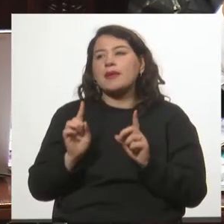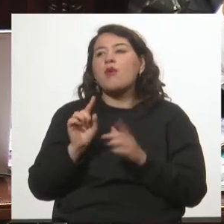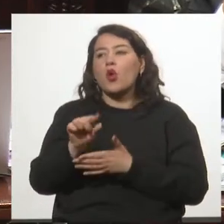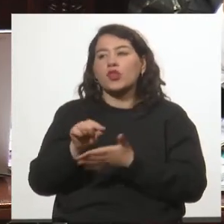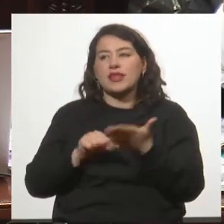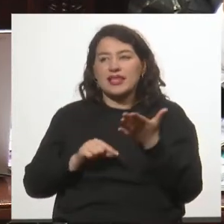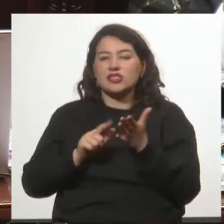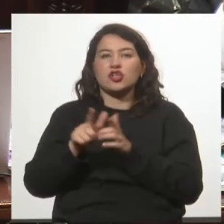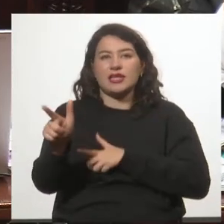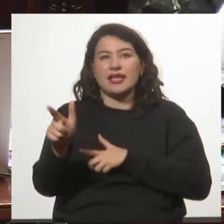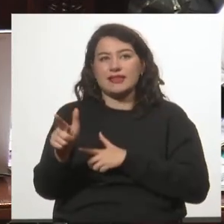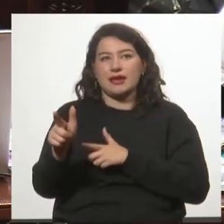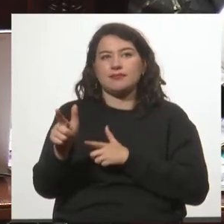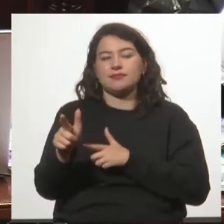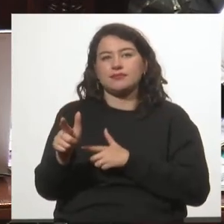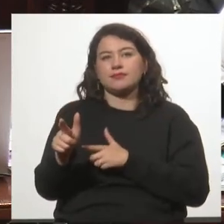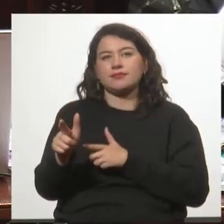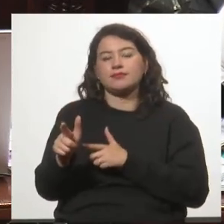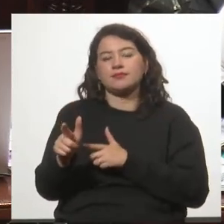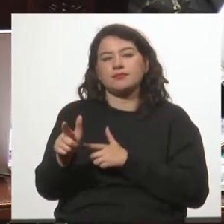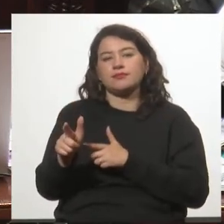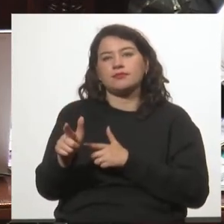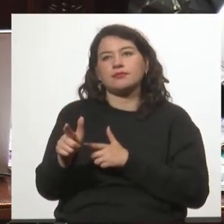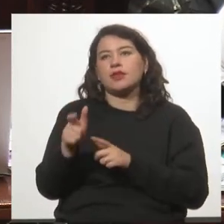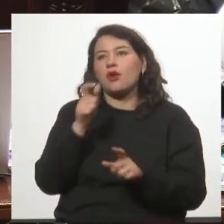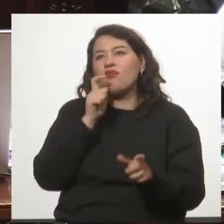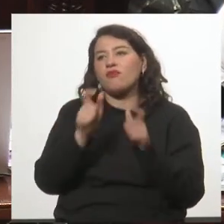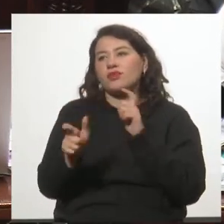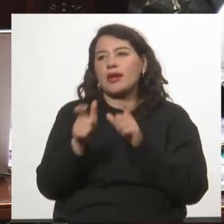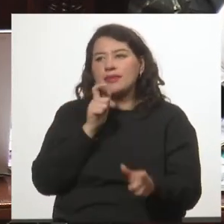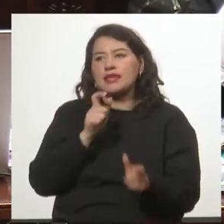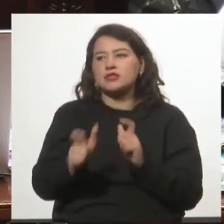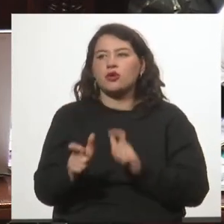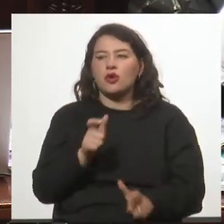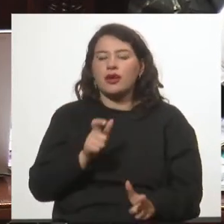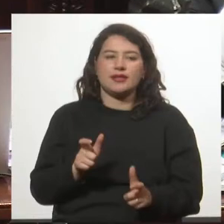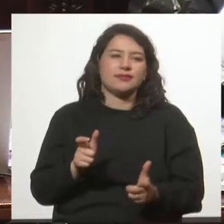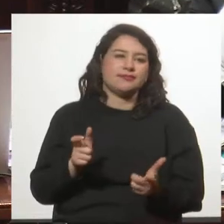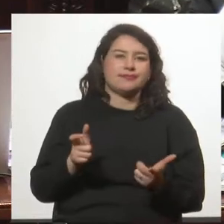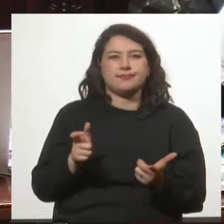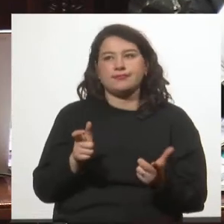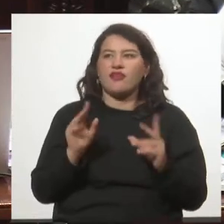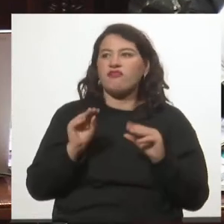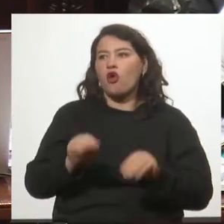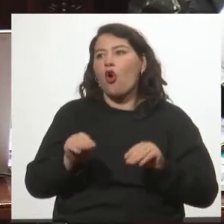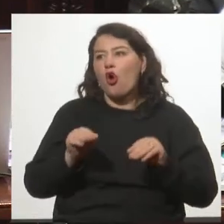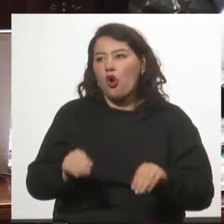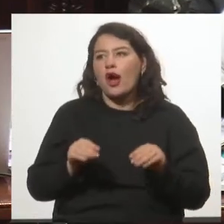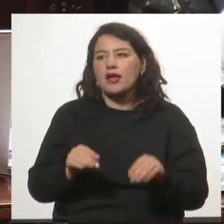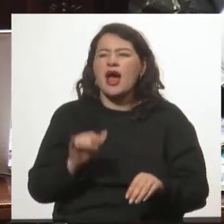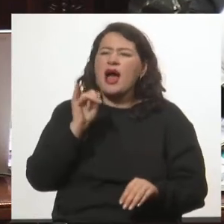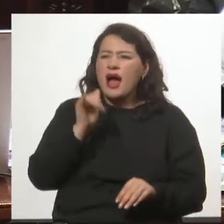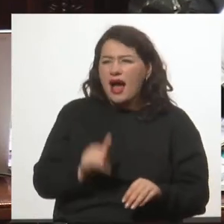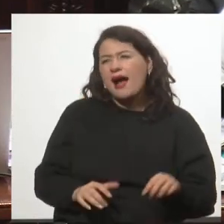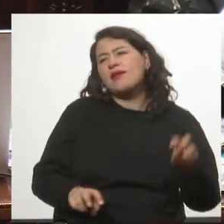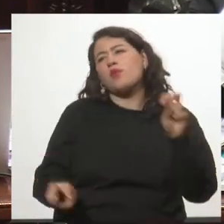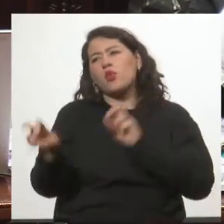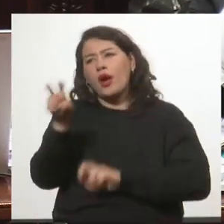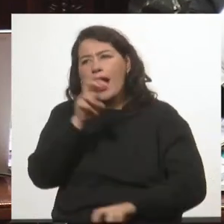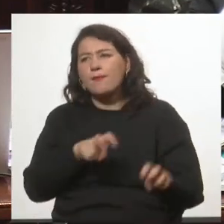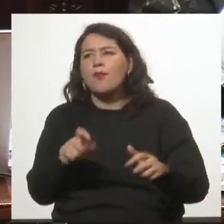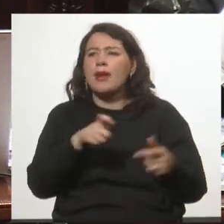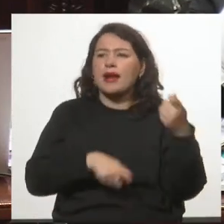directa con fundamentación es muchas veces vagas como que se habían hecho sondeos de